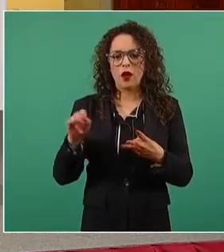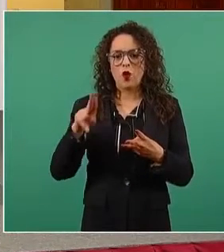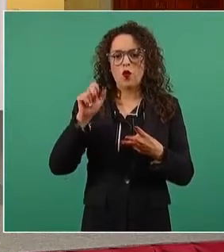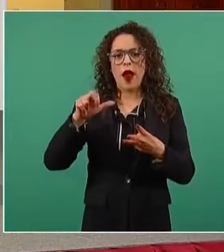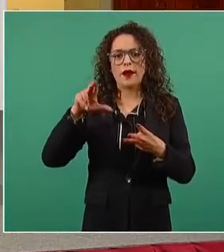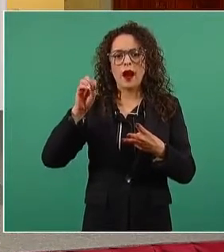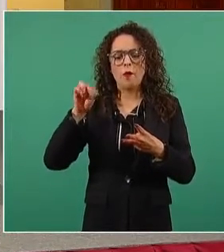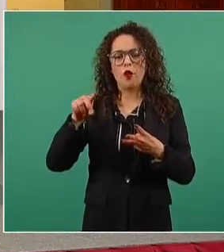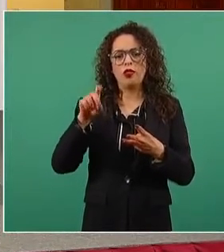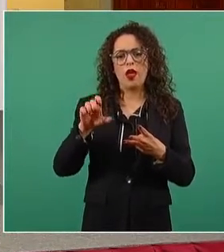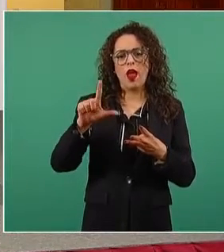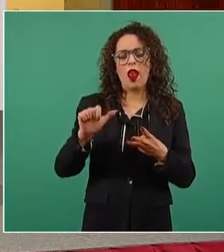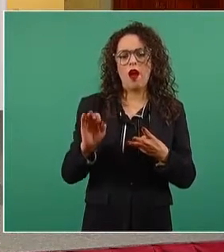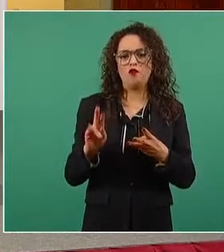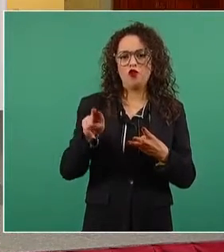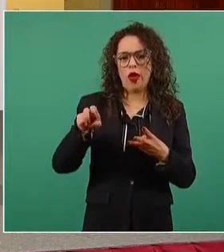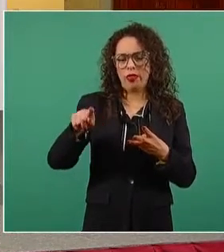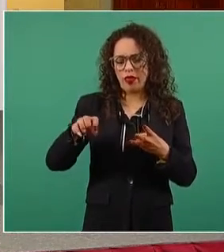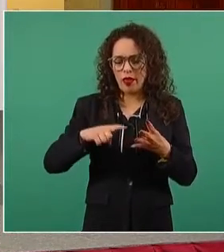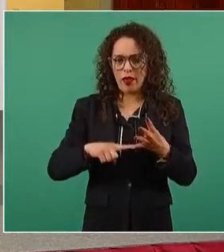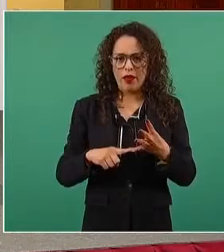de la Fuente,